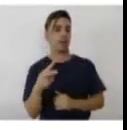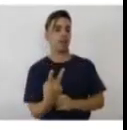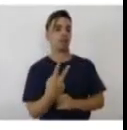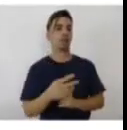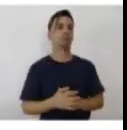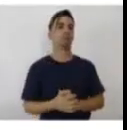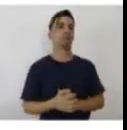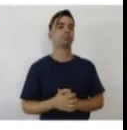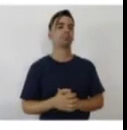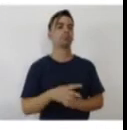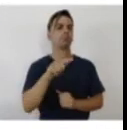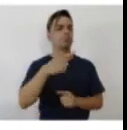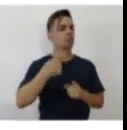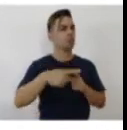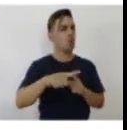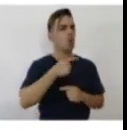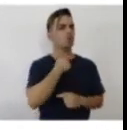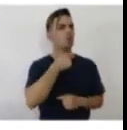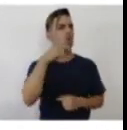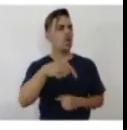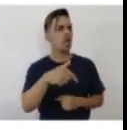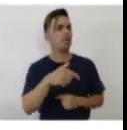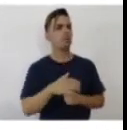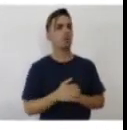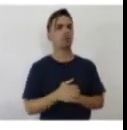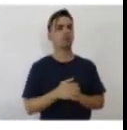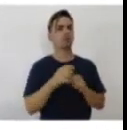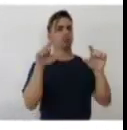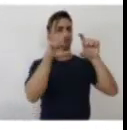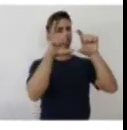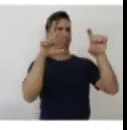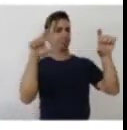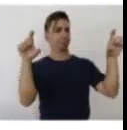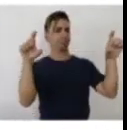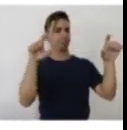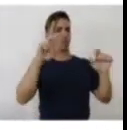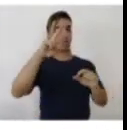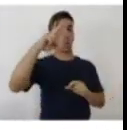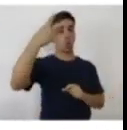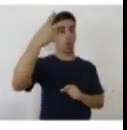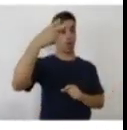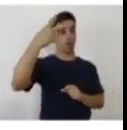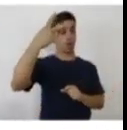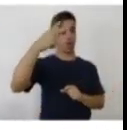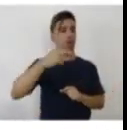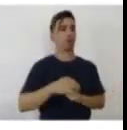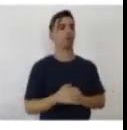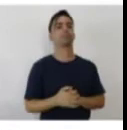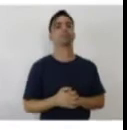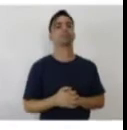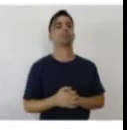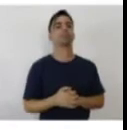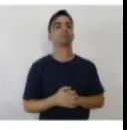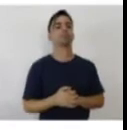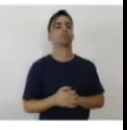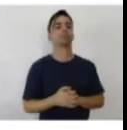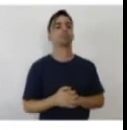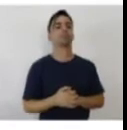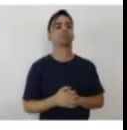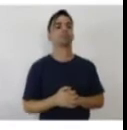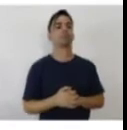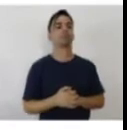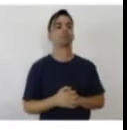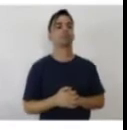que estamos resolviendo una inecuación cuadrada, una